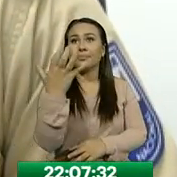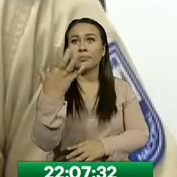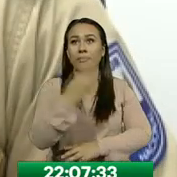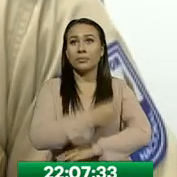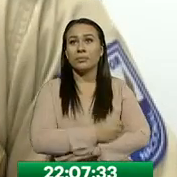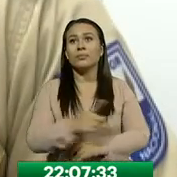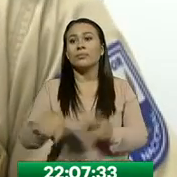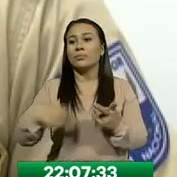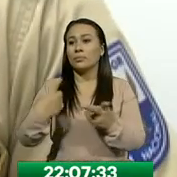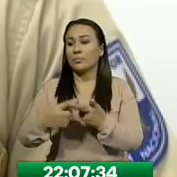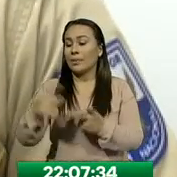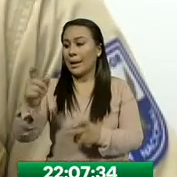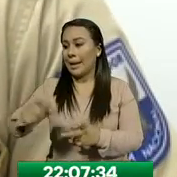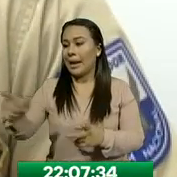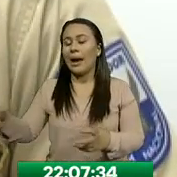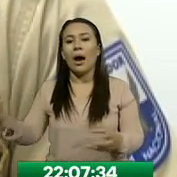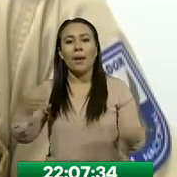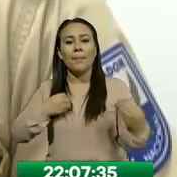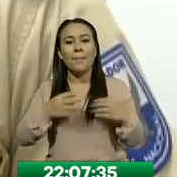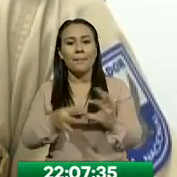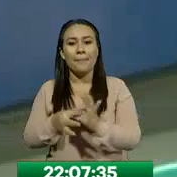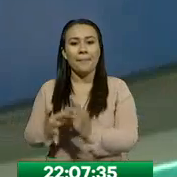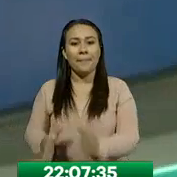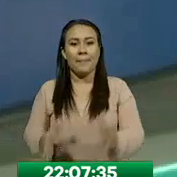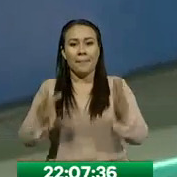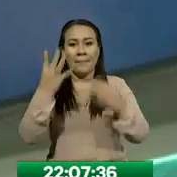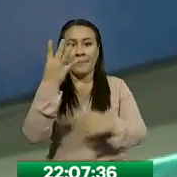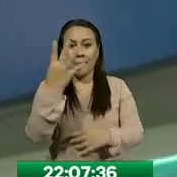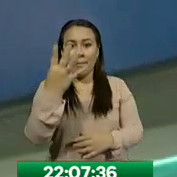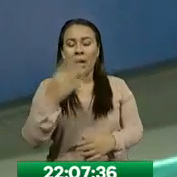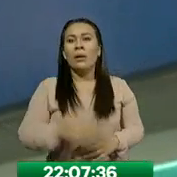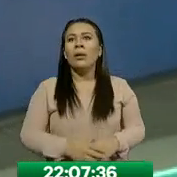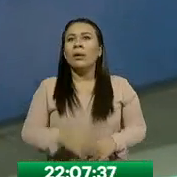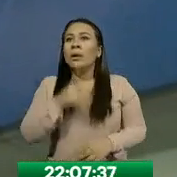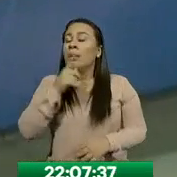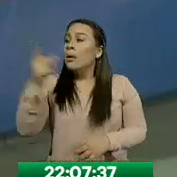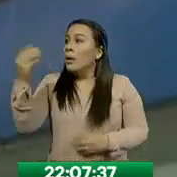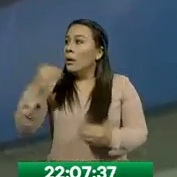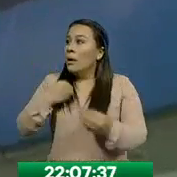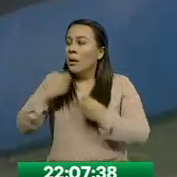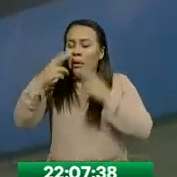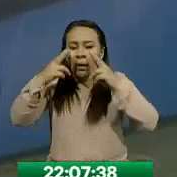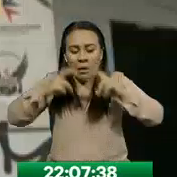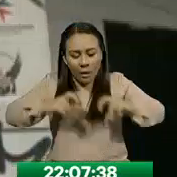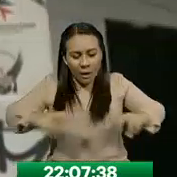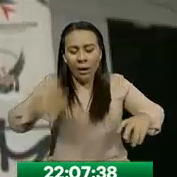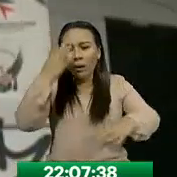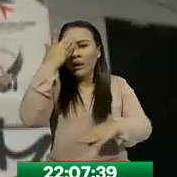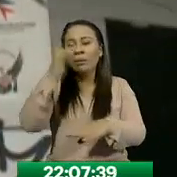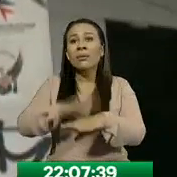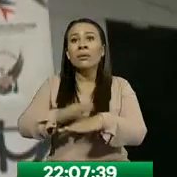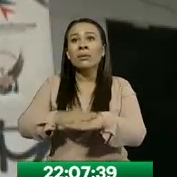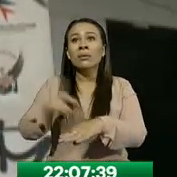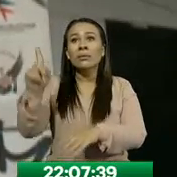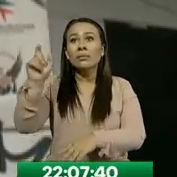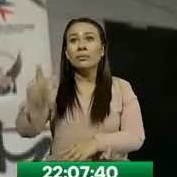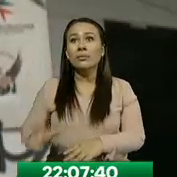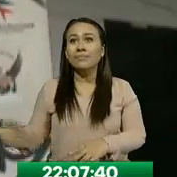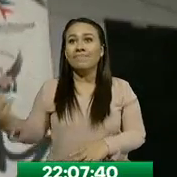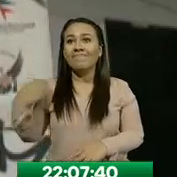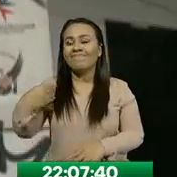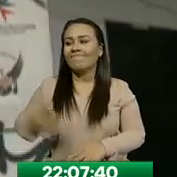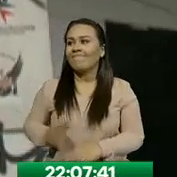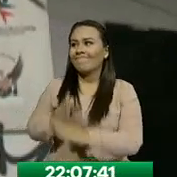otro señor oficial 2 días y el otro compañero 4. Los sospechosos enfrentaron la audiencia de flagrancia por el presunto delito de ataque y